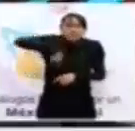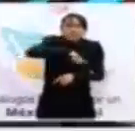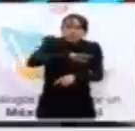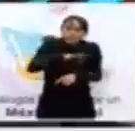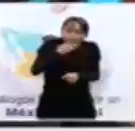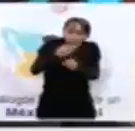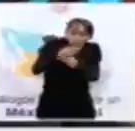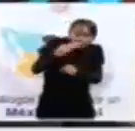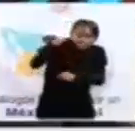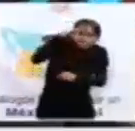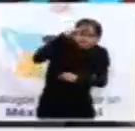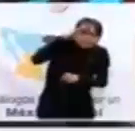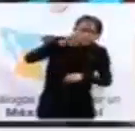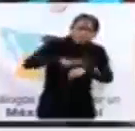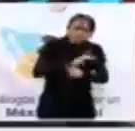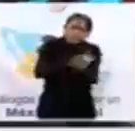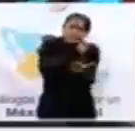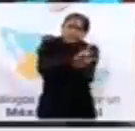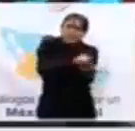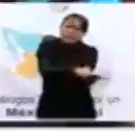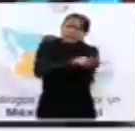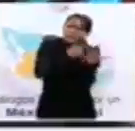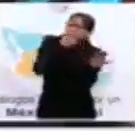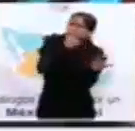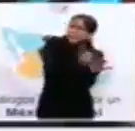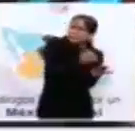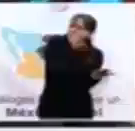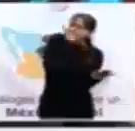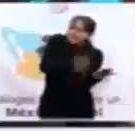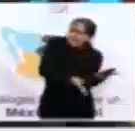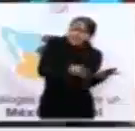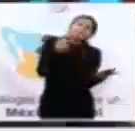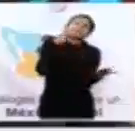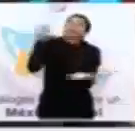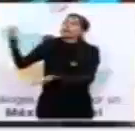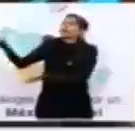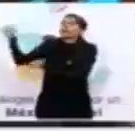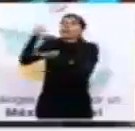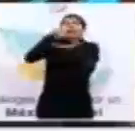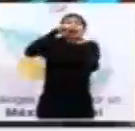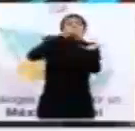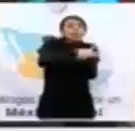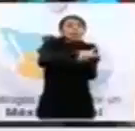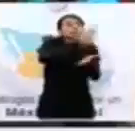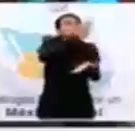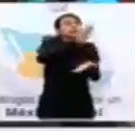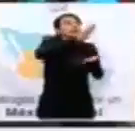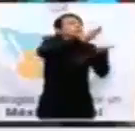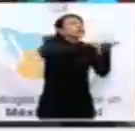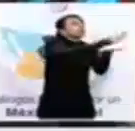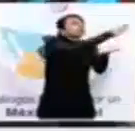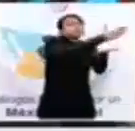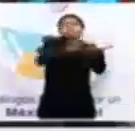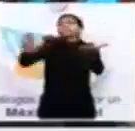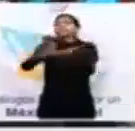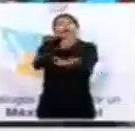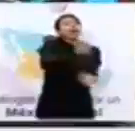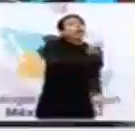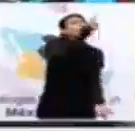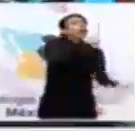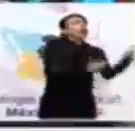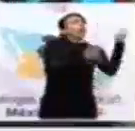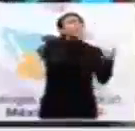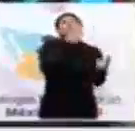dice la ley, seguimos aplicando los recursos en forma dispersa, no concurrente, porque la verdad es que no